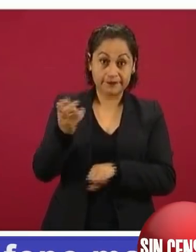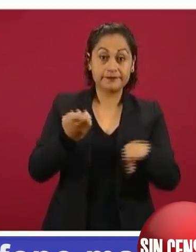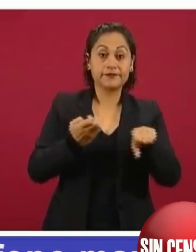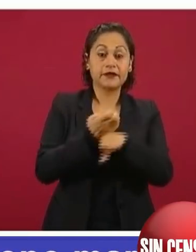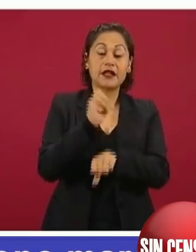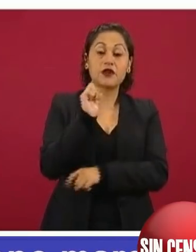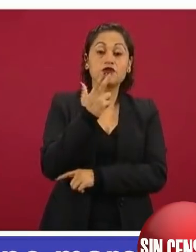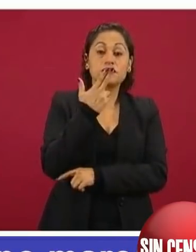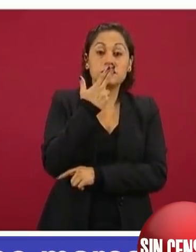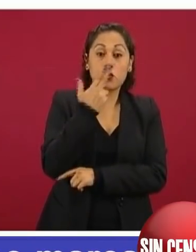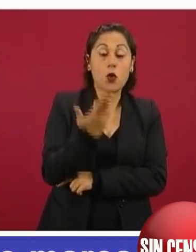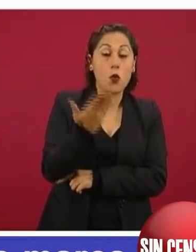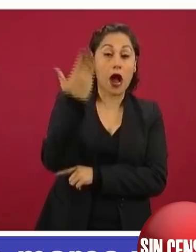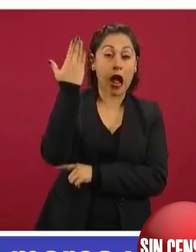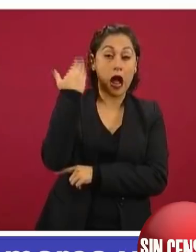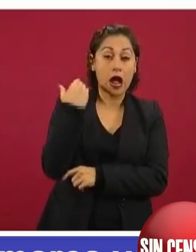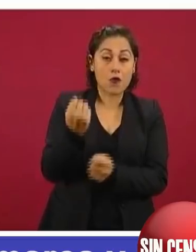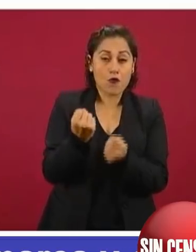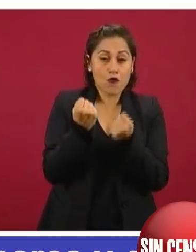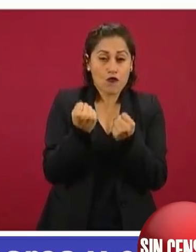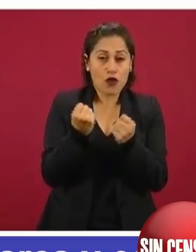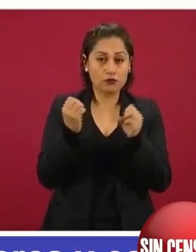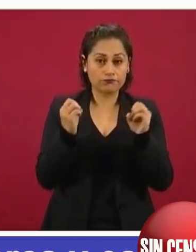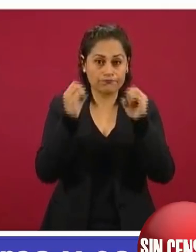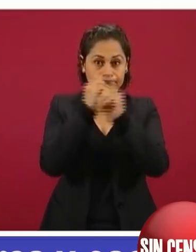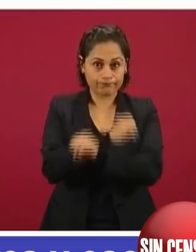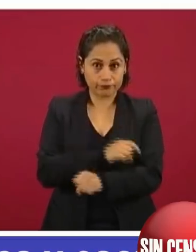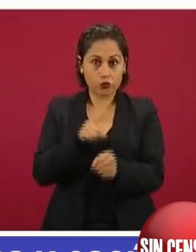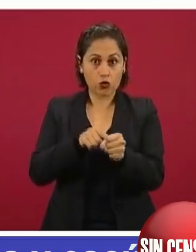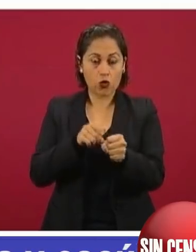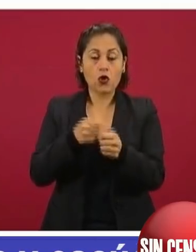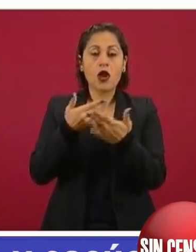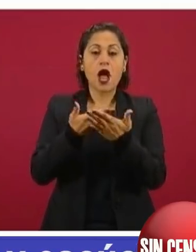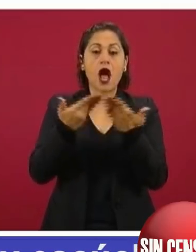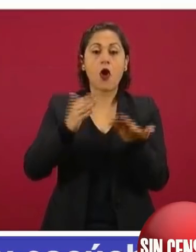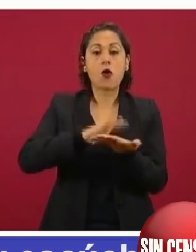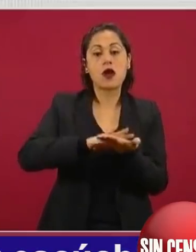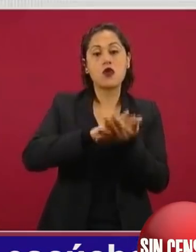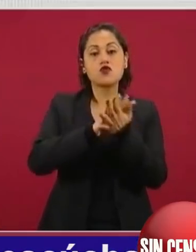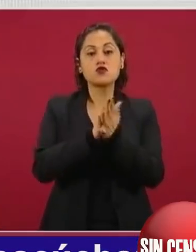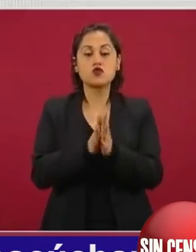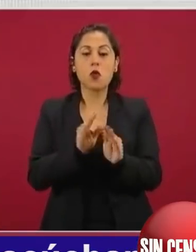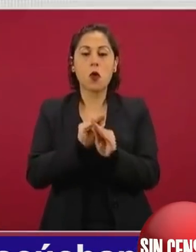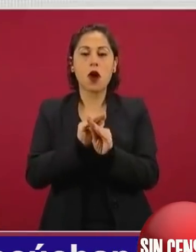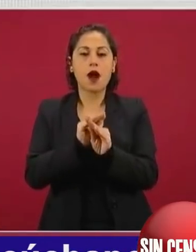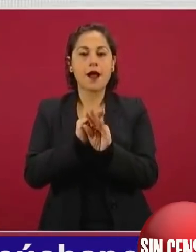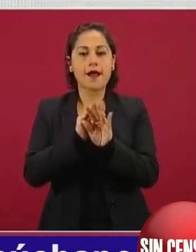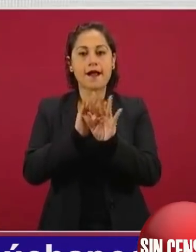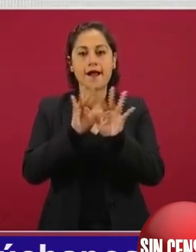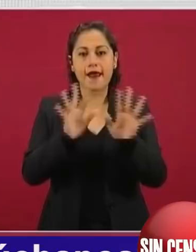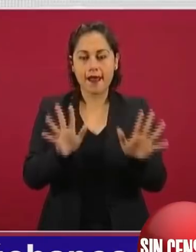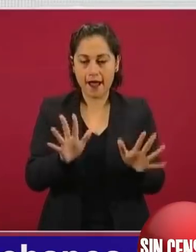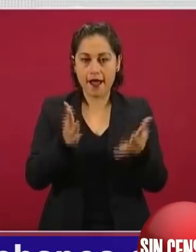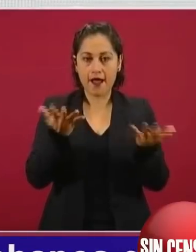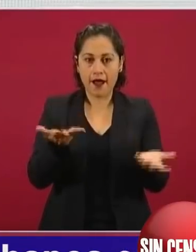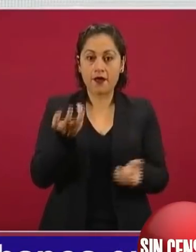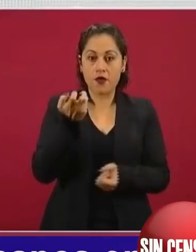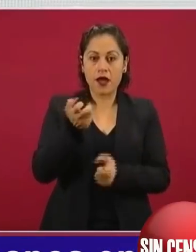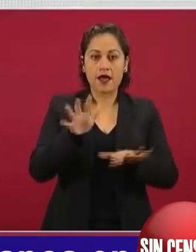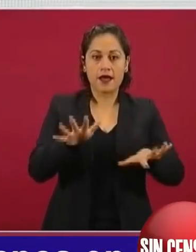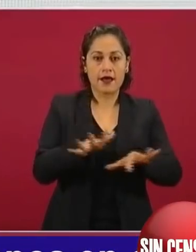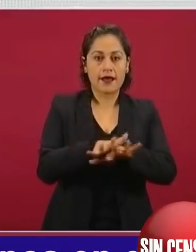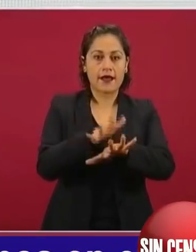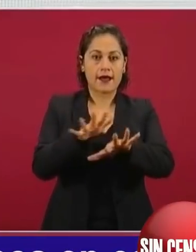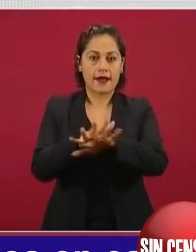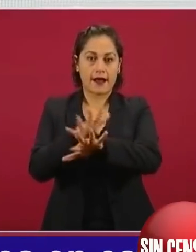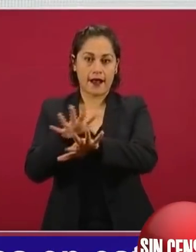una coloración tan intensa como estos otros estados, ya está en colores claros en la medida en que, como veremos, ha cambiado la